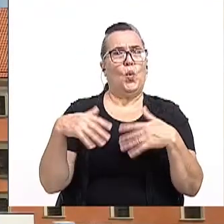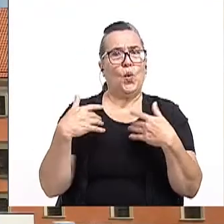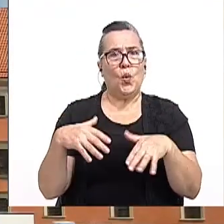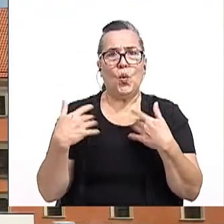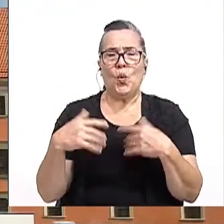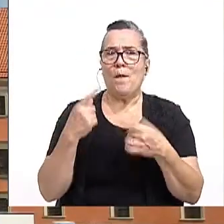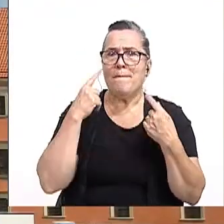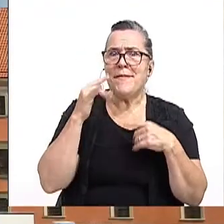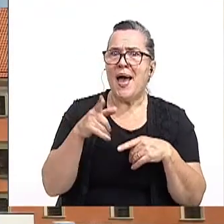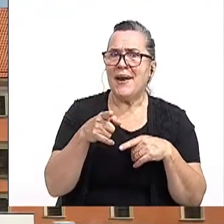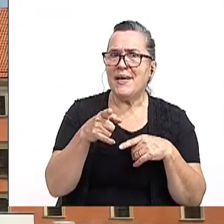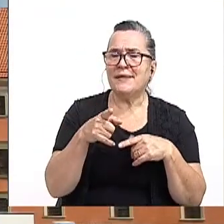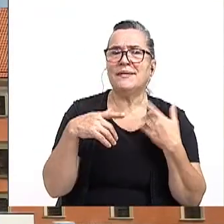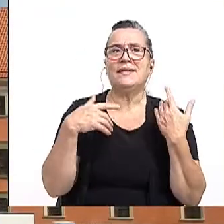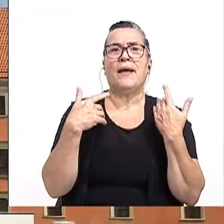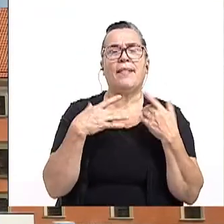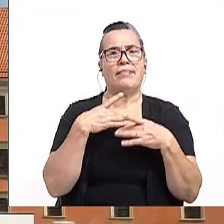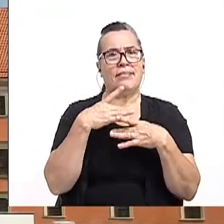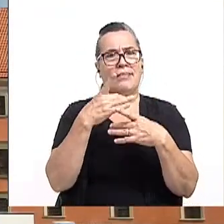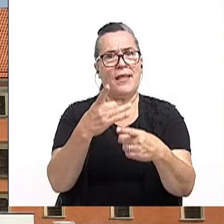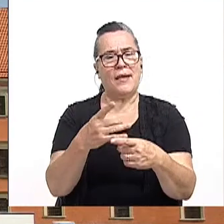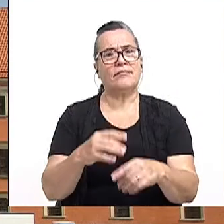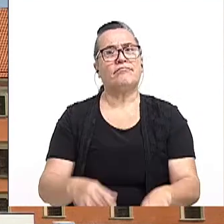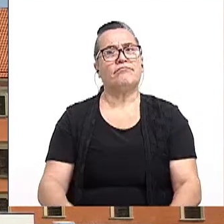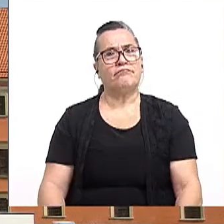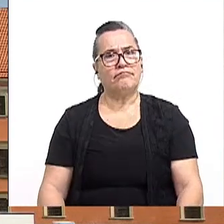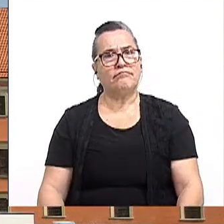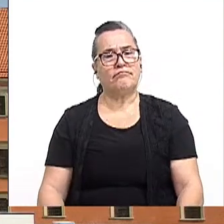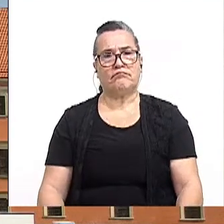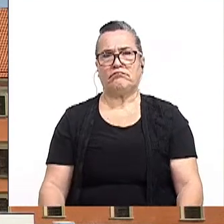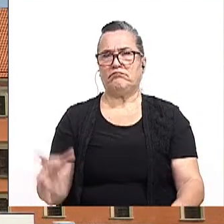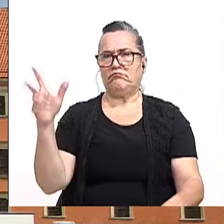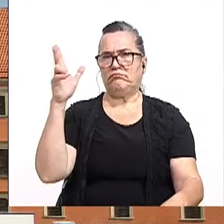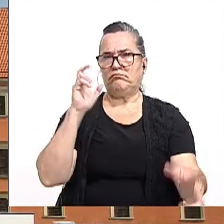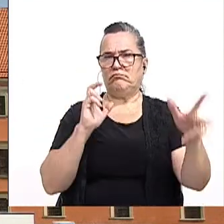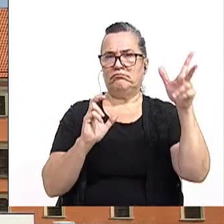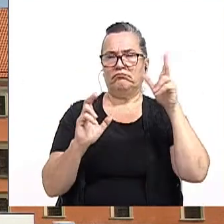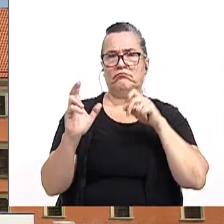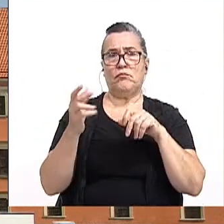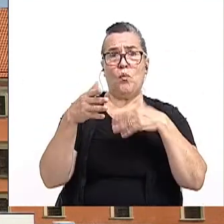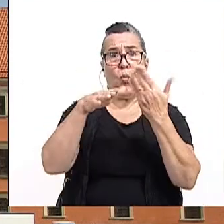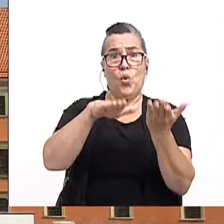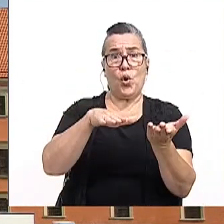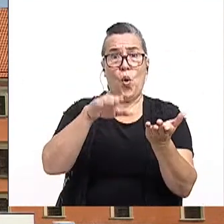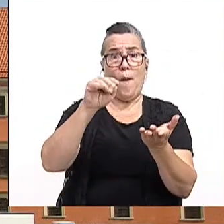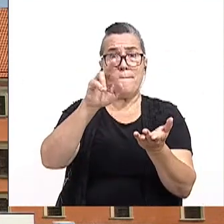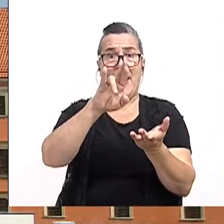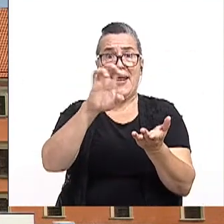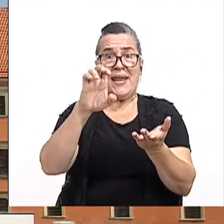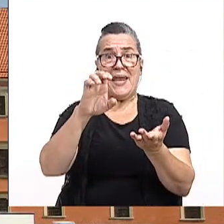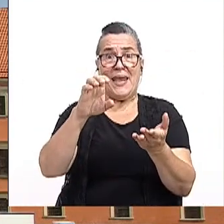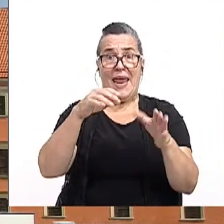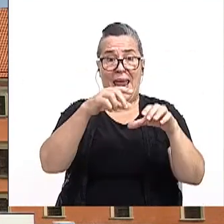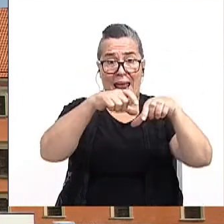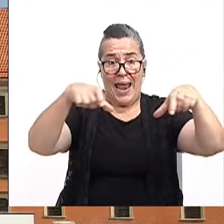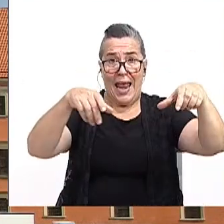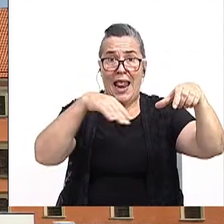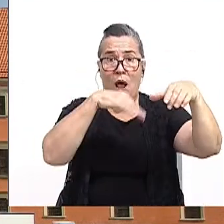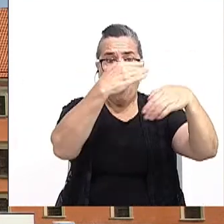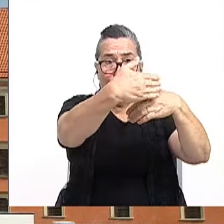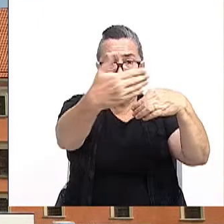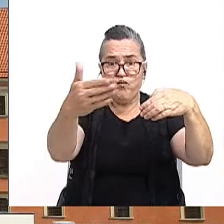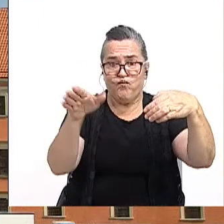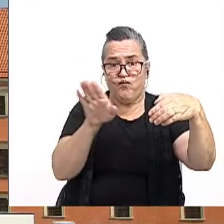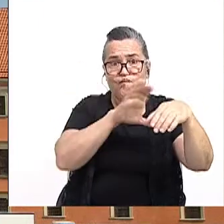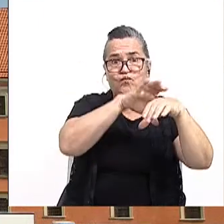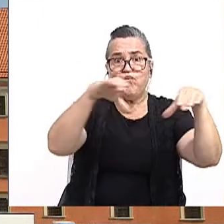¿Qué les pareció? Qué interesante. Escucharon que cuando murió Marie Curie, su ataúd tuvo un recubrimiento de